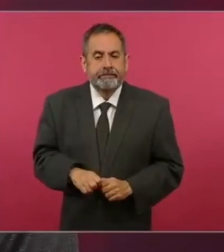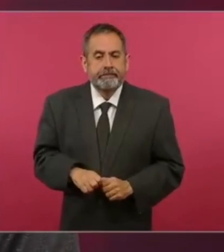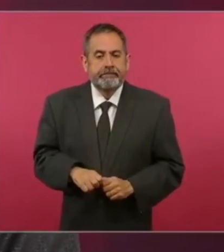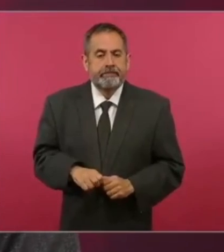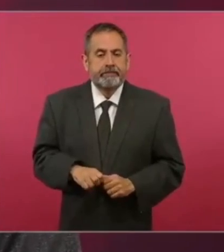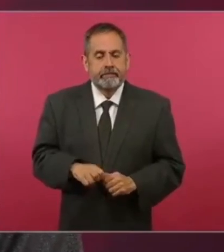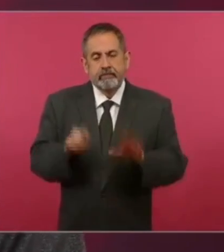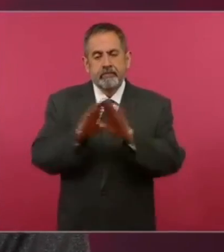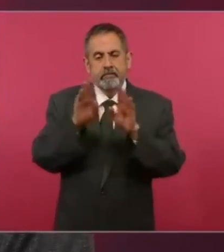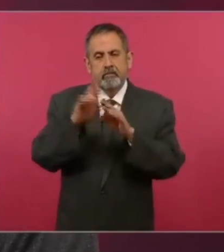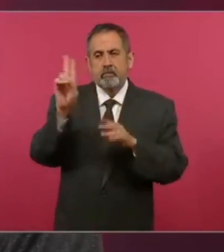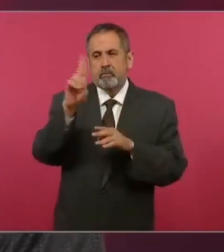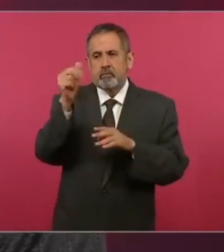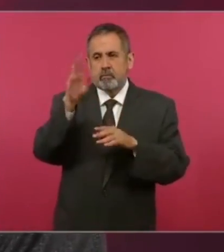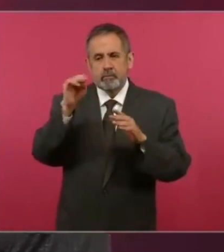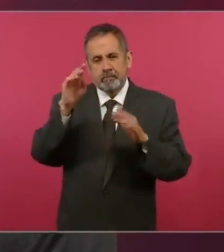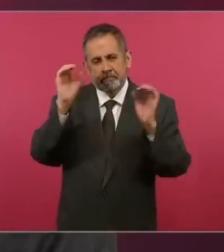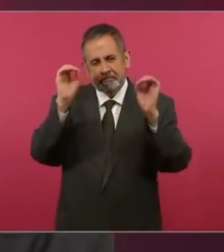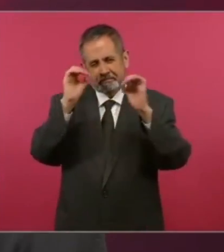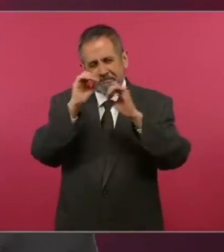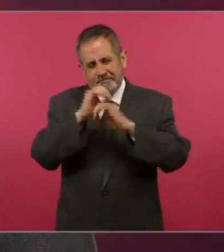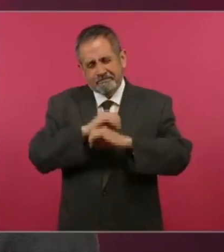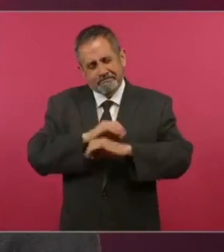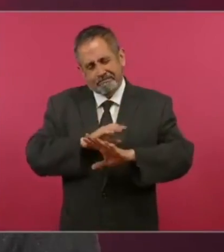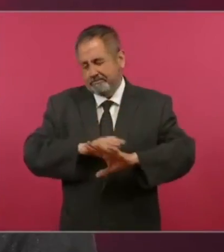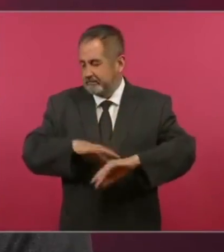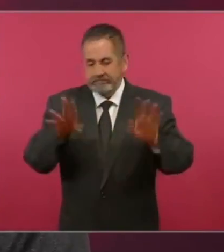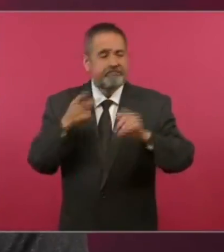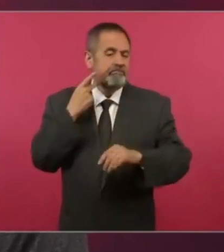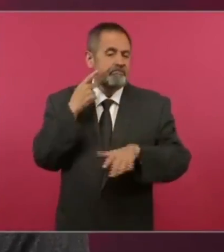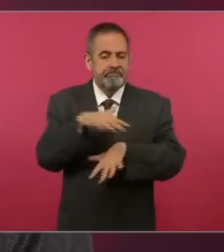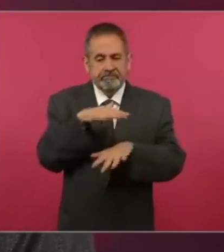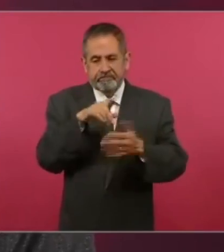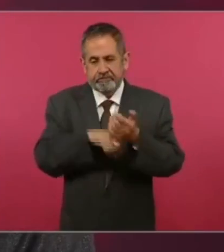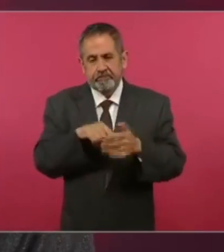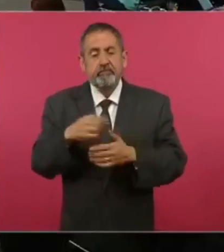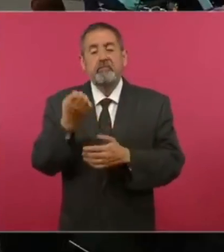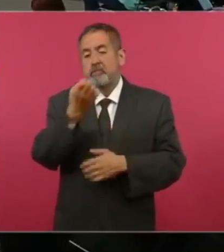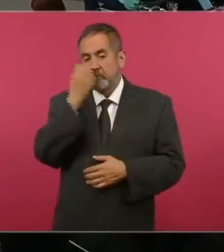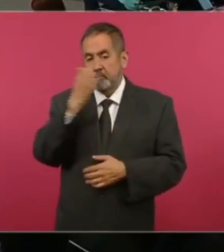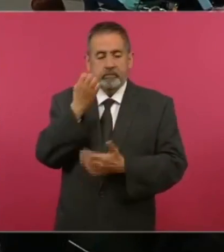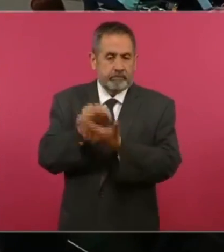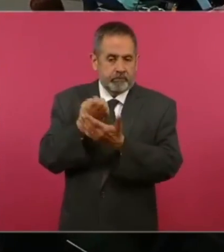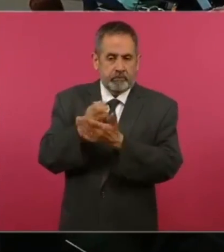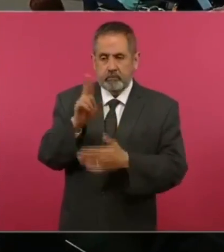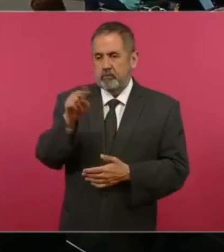se fue eclipsando, ¿no?, por politiquería la Escuela de Economía de la